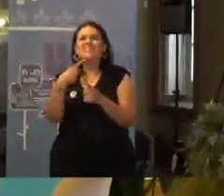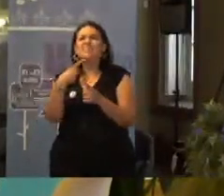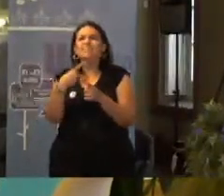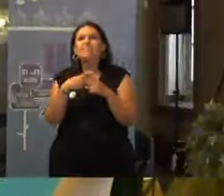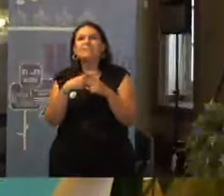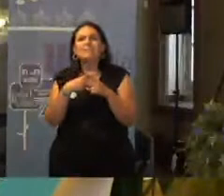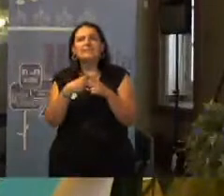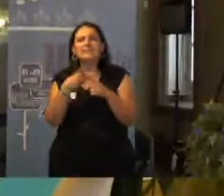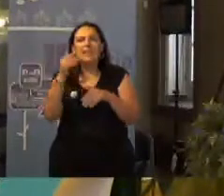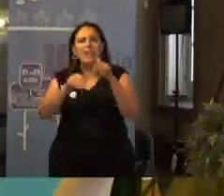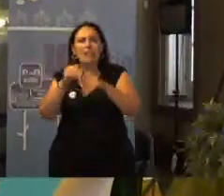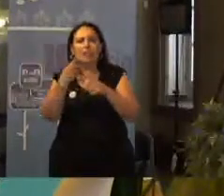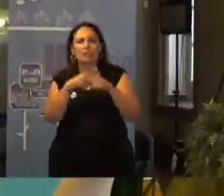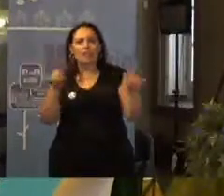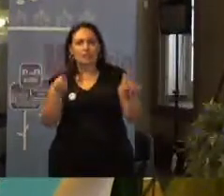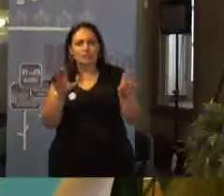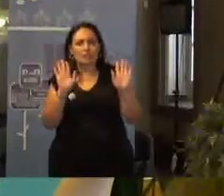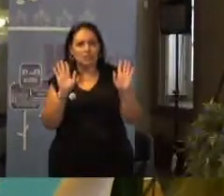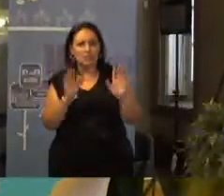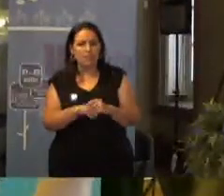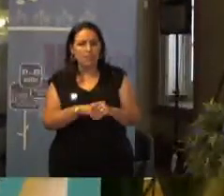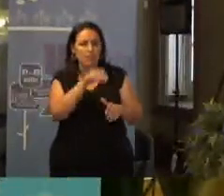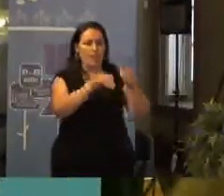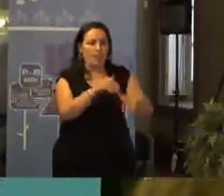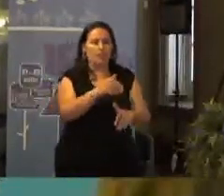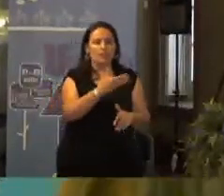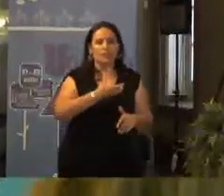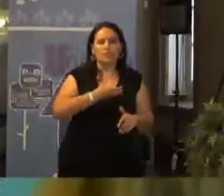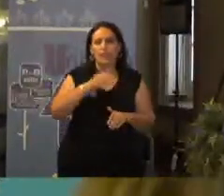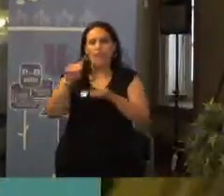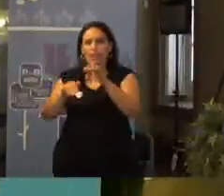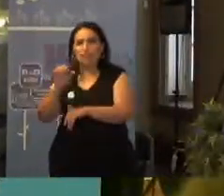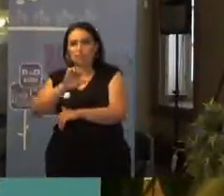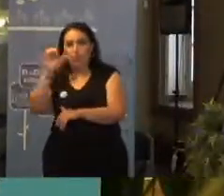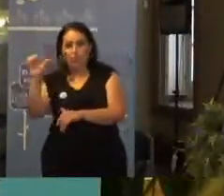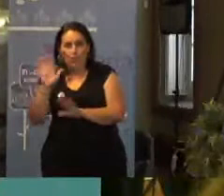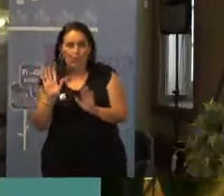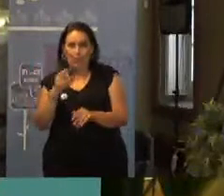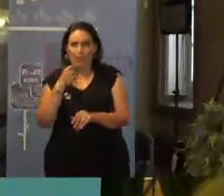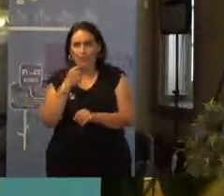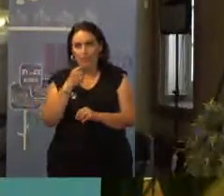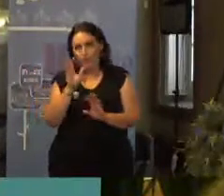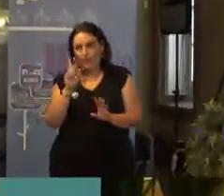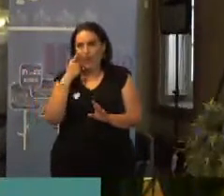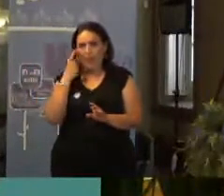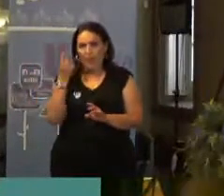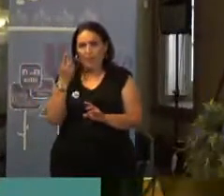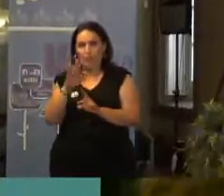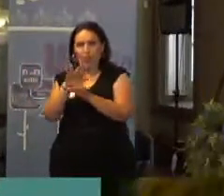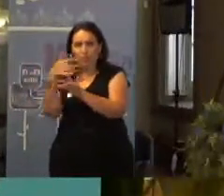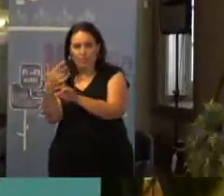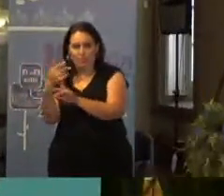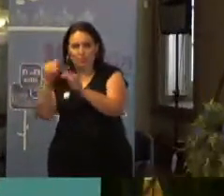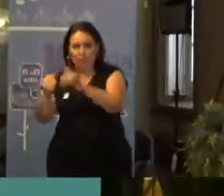diferentes eleccións. Bueno, as europeas xa é outro contexto, pero ollo,